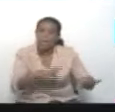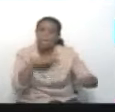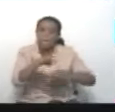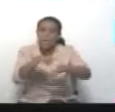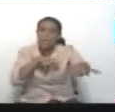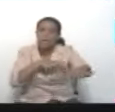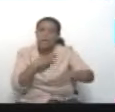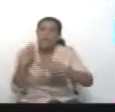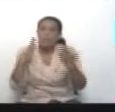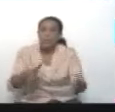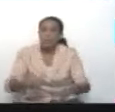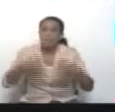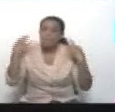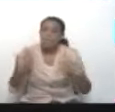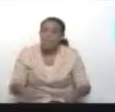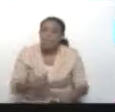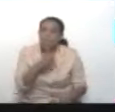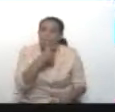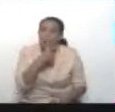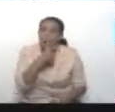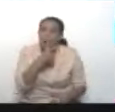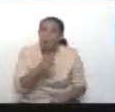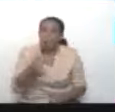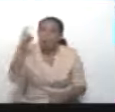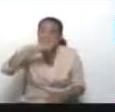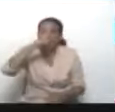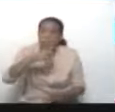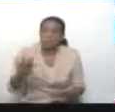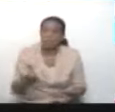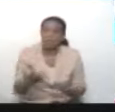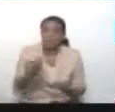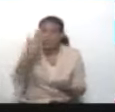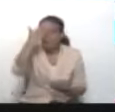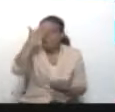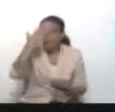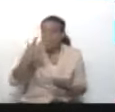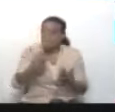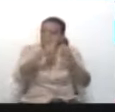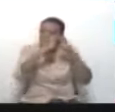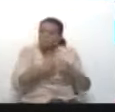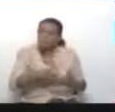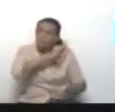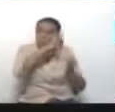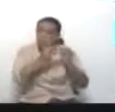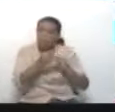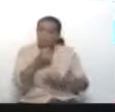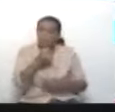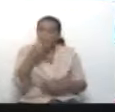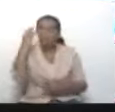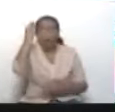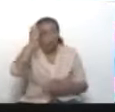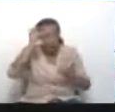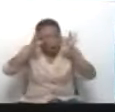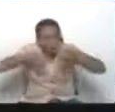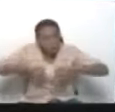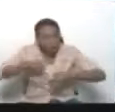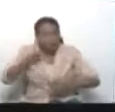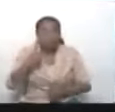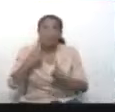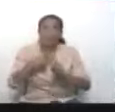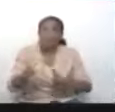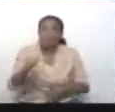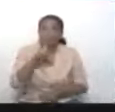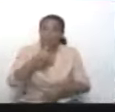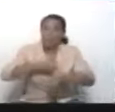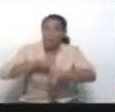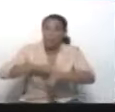genocidio brutal, criminal contra el pueblo judío. Que cada quien saque sus propias conclusiones. Miguel Ángel. Y para muestra un botón, hace